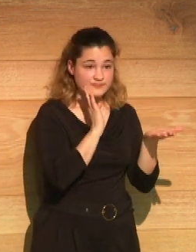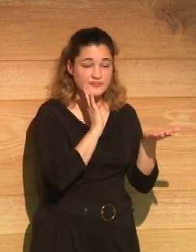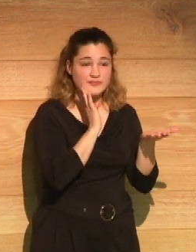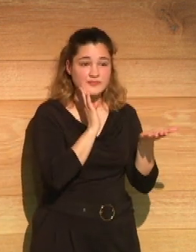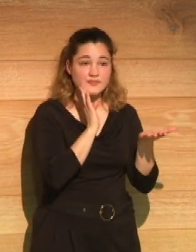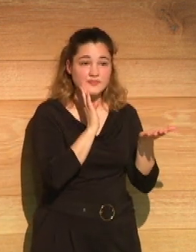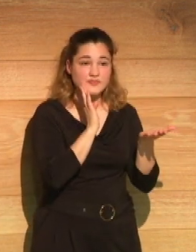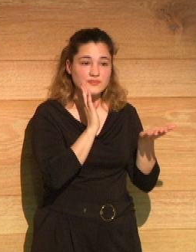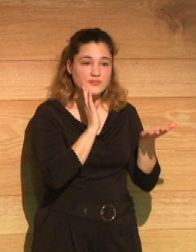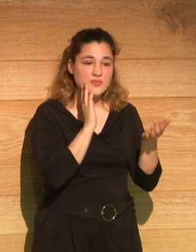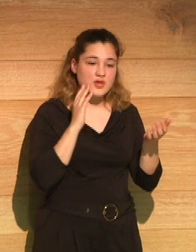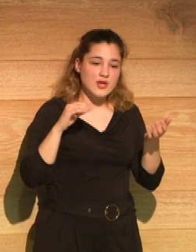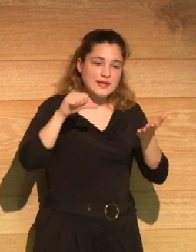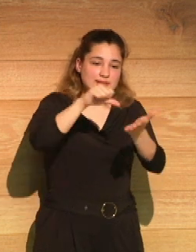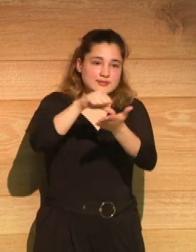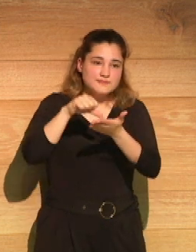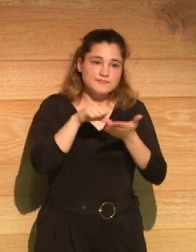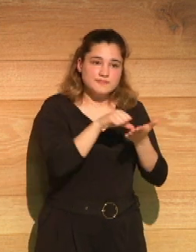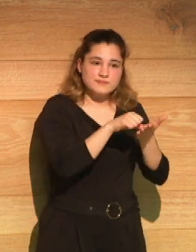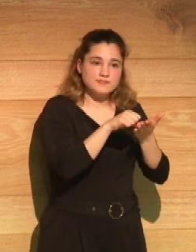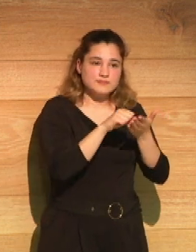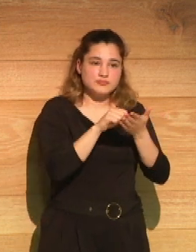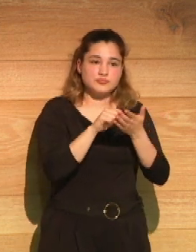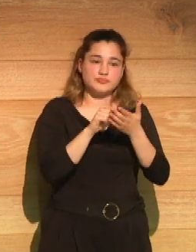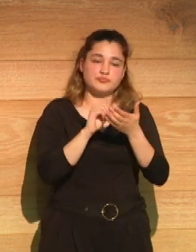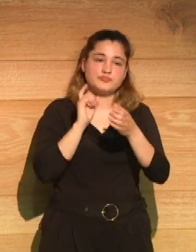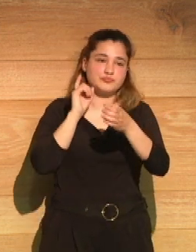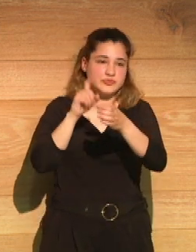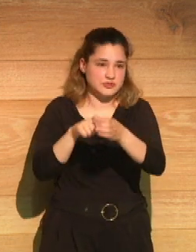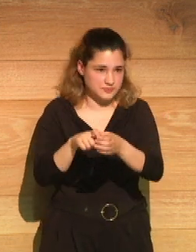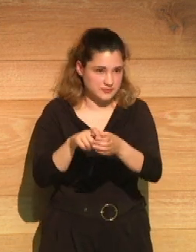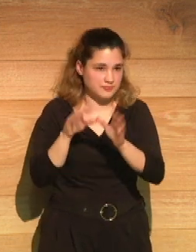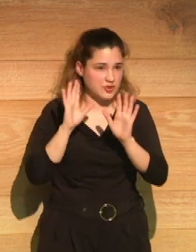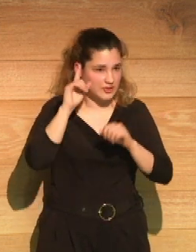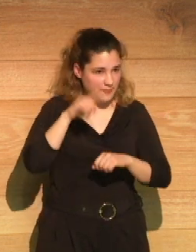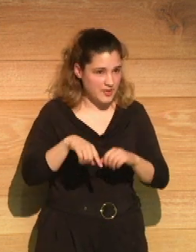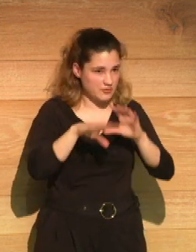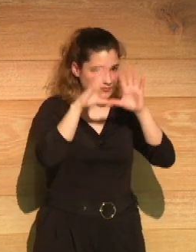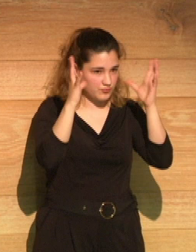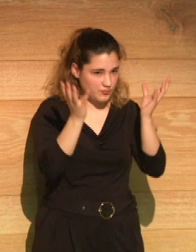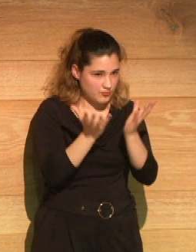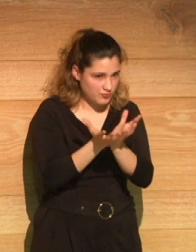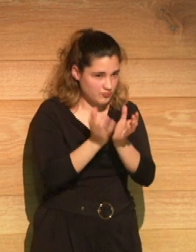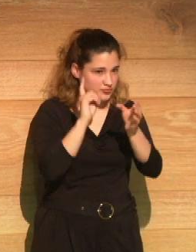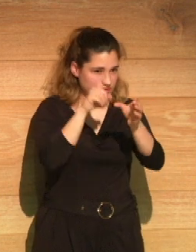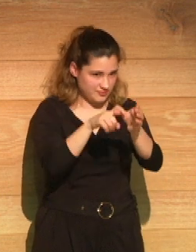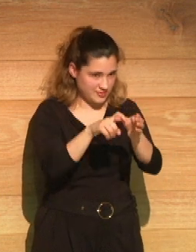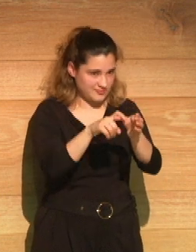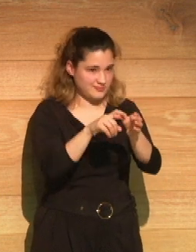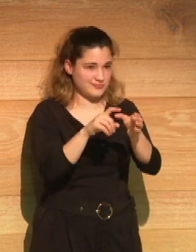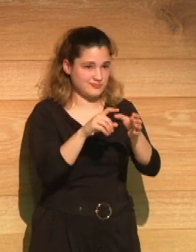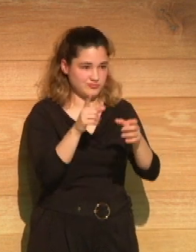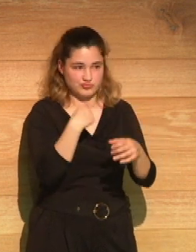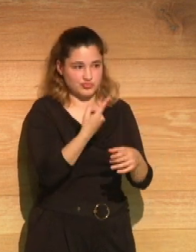ámbito de acción local, pero al mismo tiempo tienen un ámbito de acción global. Como todos sabemos, por ejemplo,